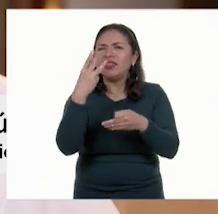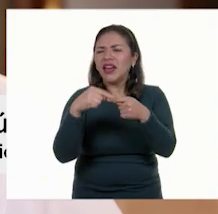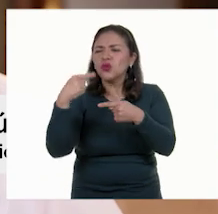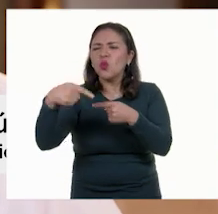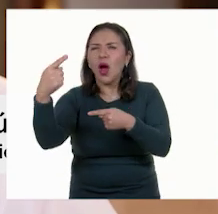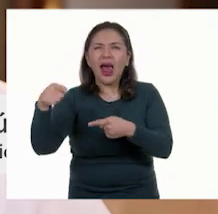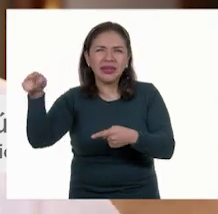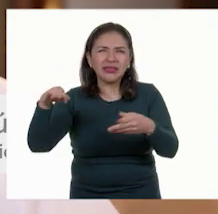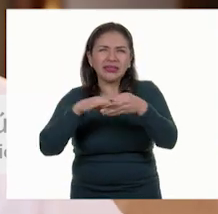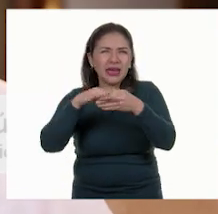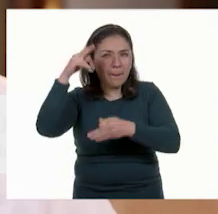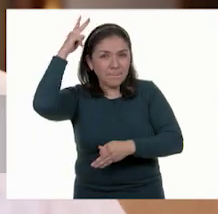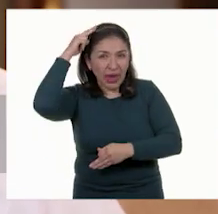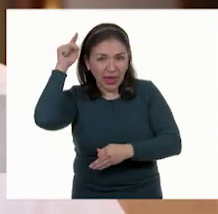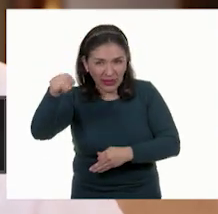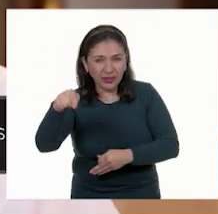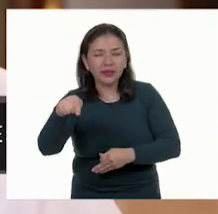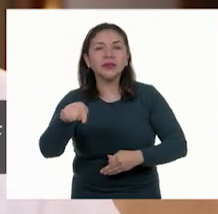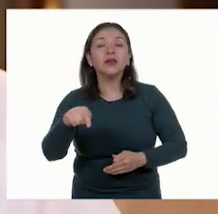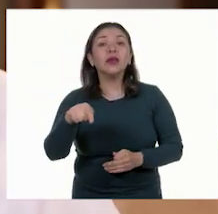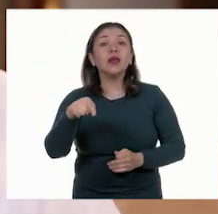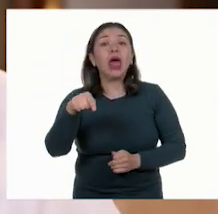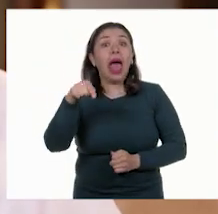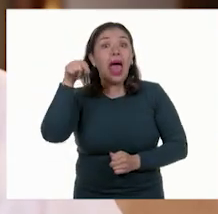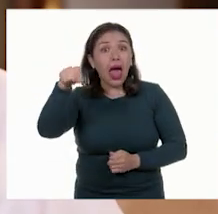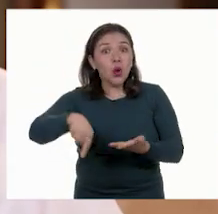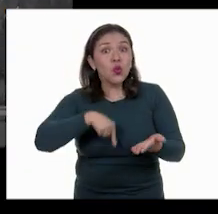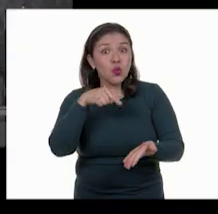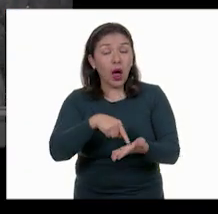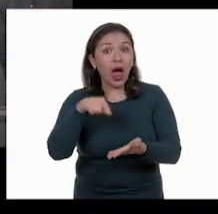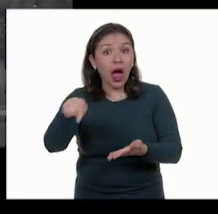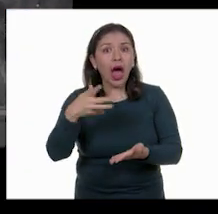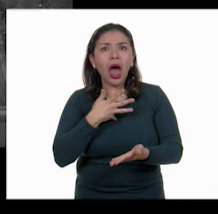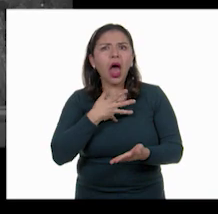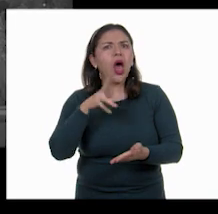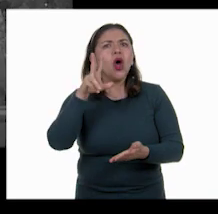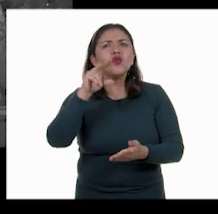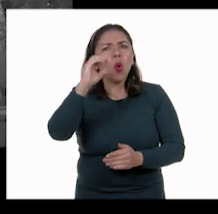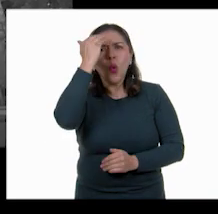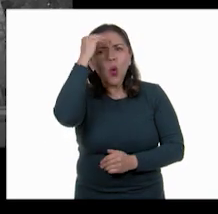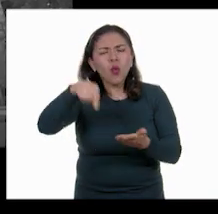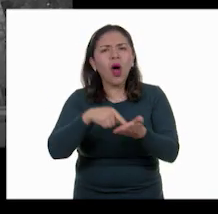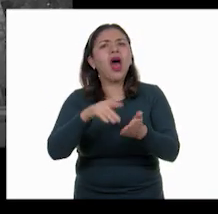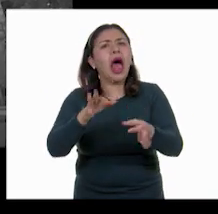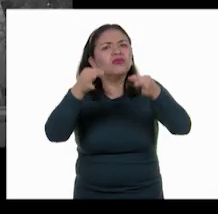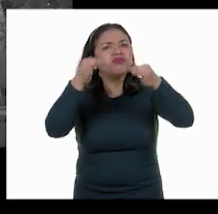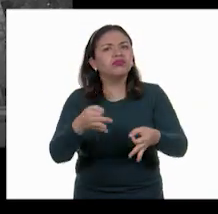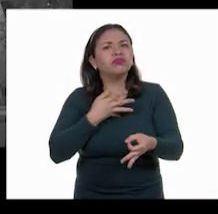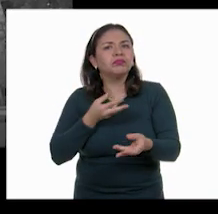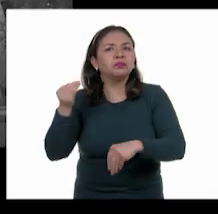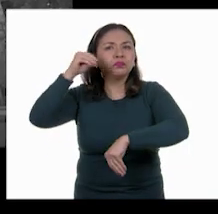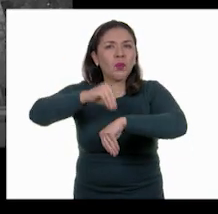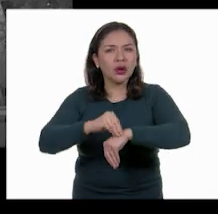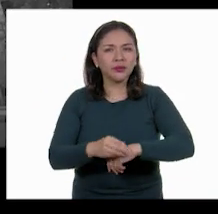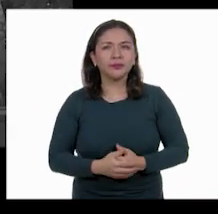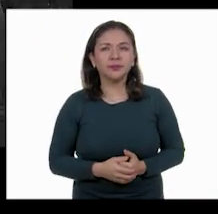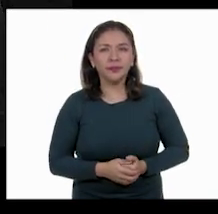Bellas Artes, antes de llegar a Garibaldi. Y ahí ella sintió que era el lugar indicado.